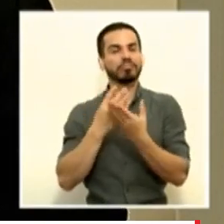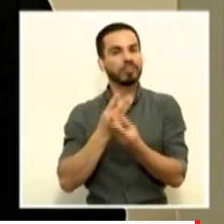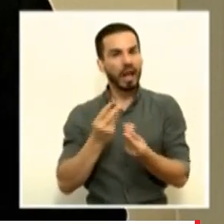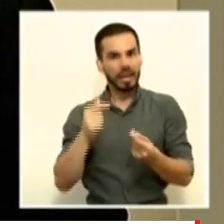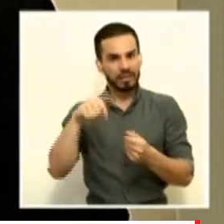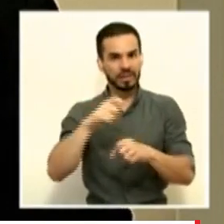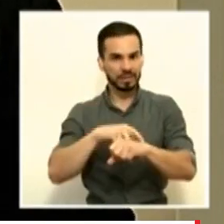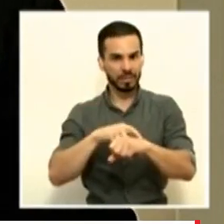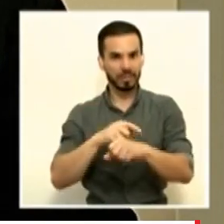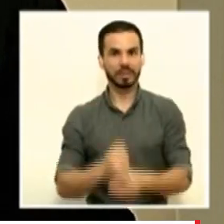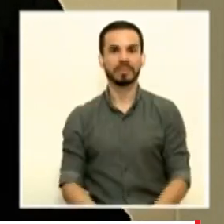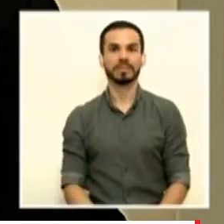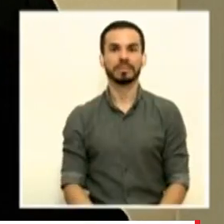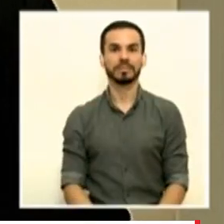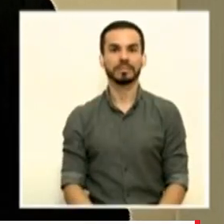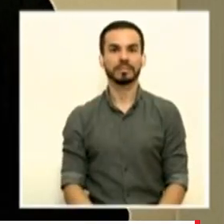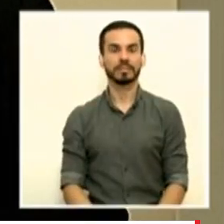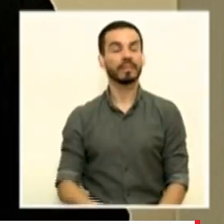momentos.